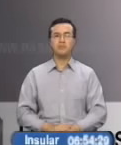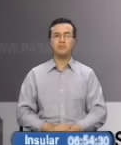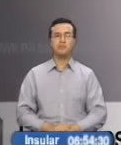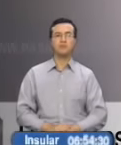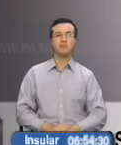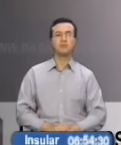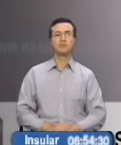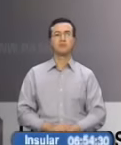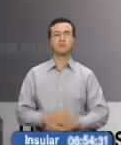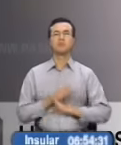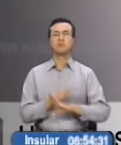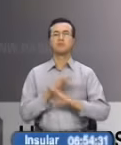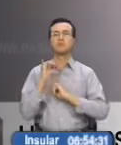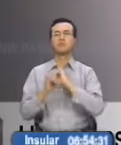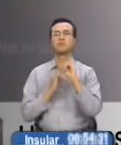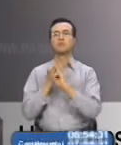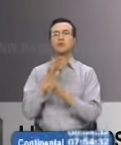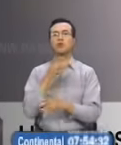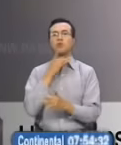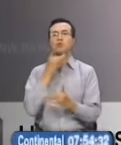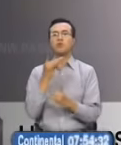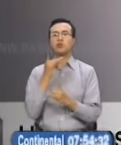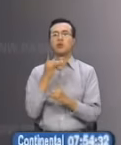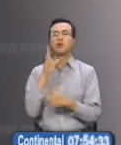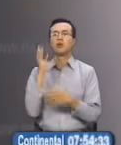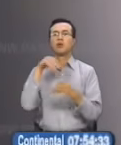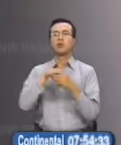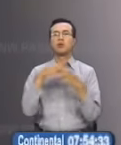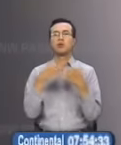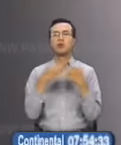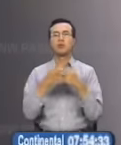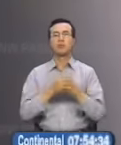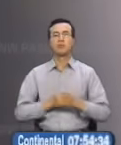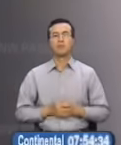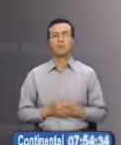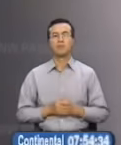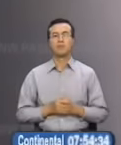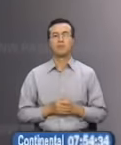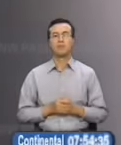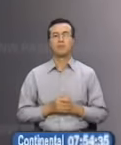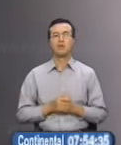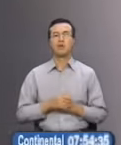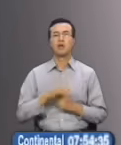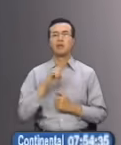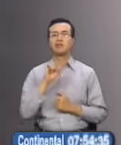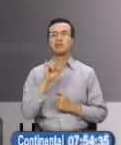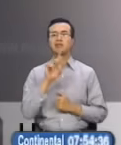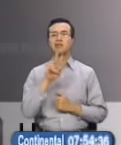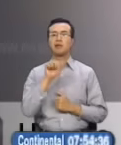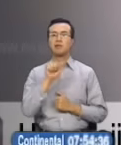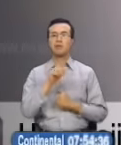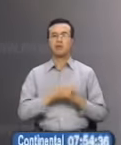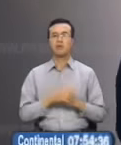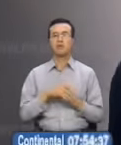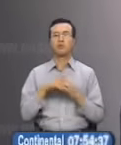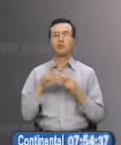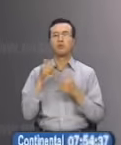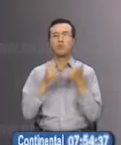¿Un defensor extranjero que te gustaría en tu equipo? Thiago Silva. ¿Un